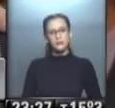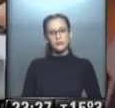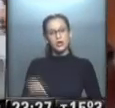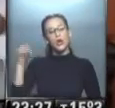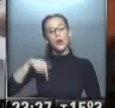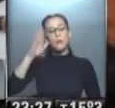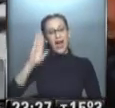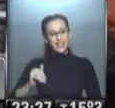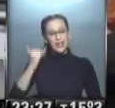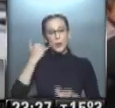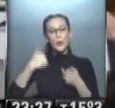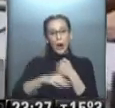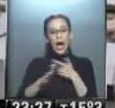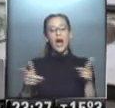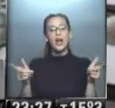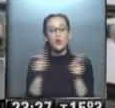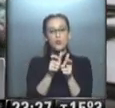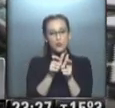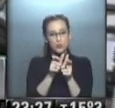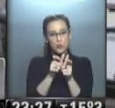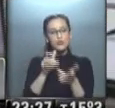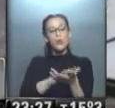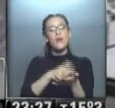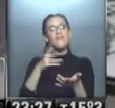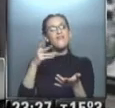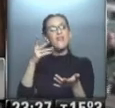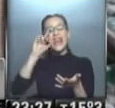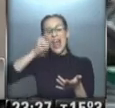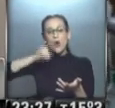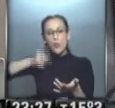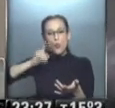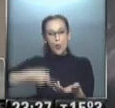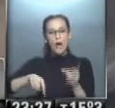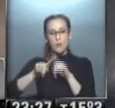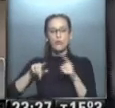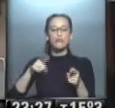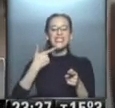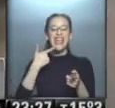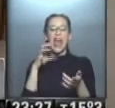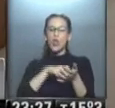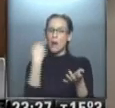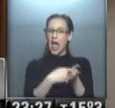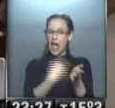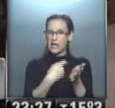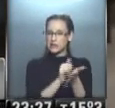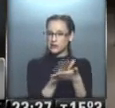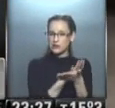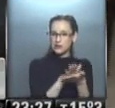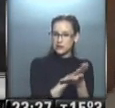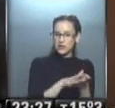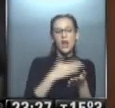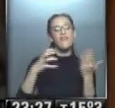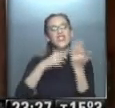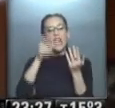Este martes está previsto el alegato de la defensa de Fernando de la Rúa por la causa de coimas en el Senado. La Fiscalía solicitó 6 años